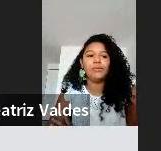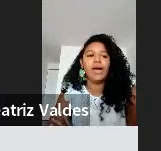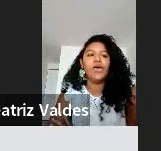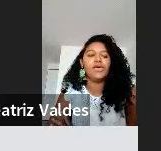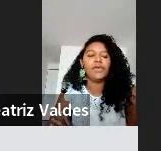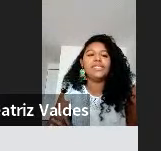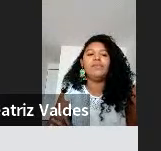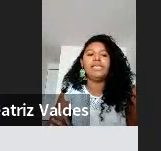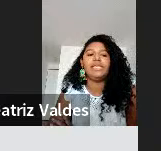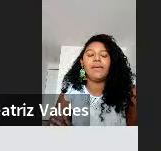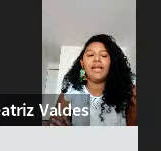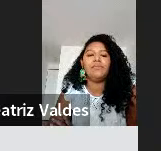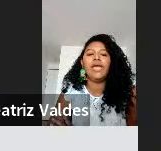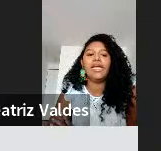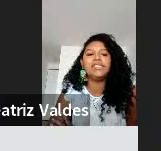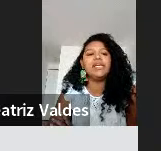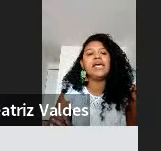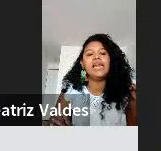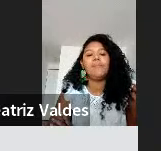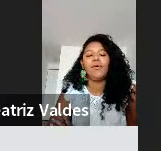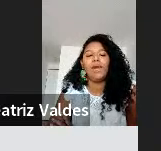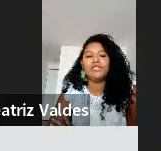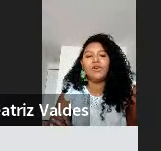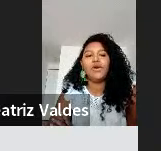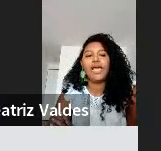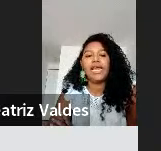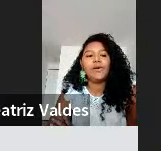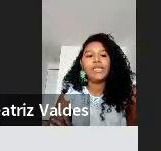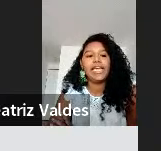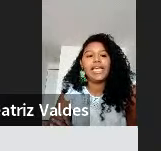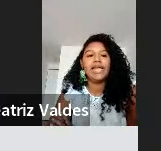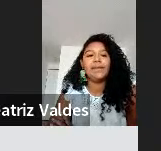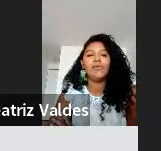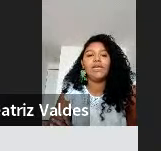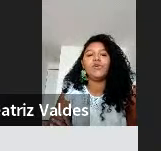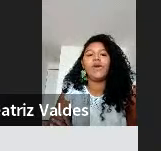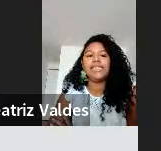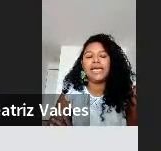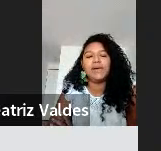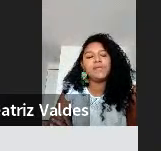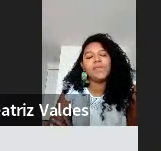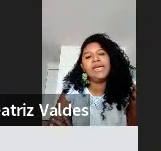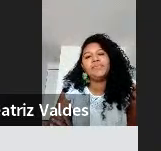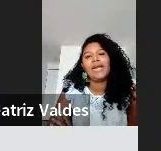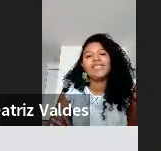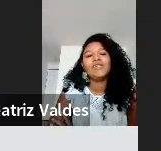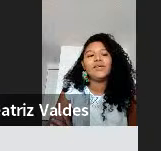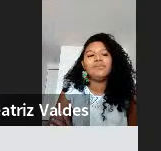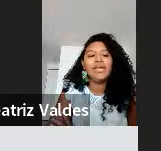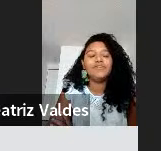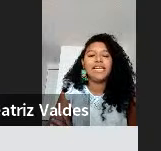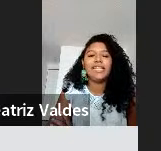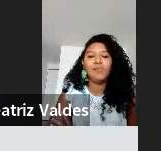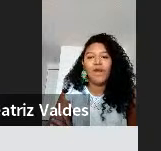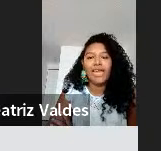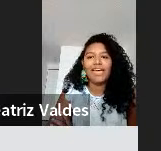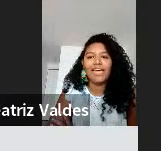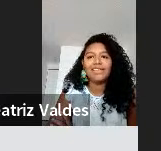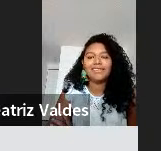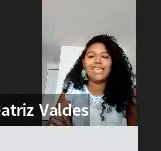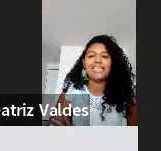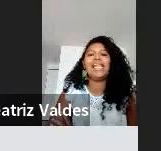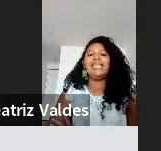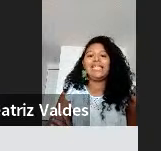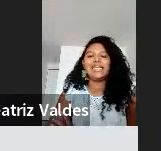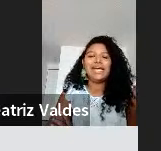conflicto armado, especialmente para las mujeres, la población LGBT y la población étnica. Para entonces, María Fernanda